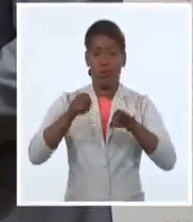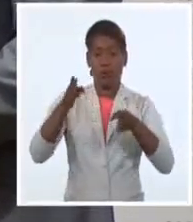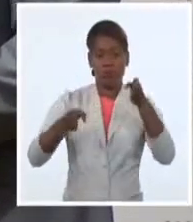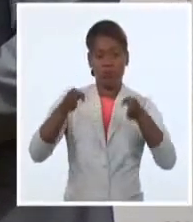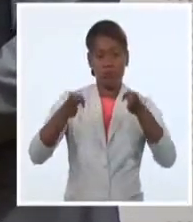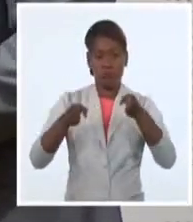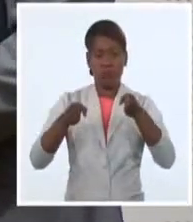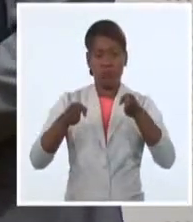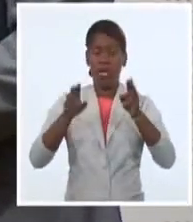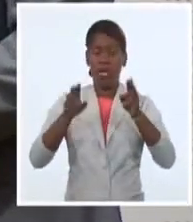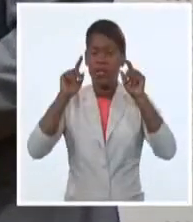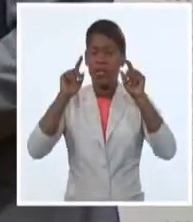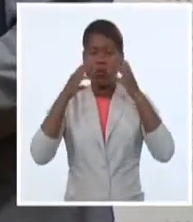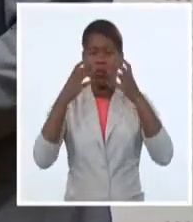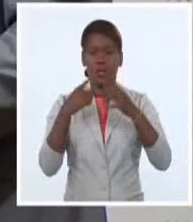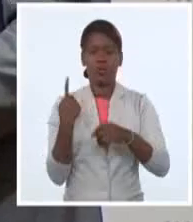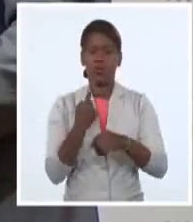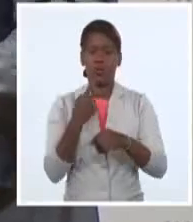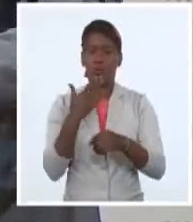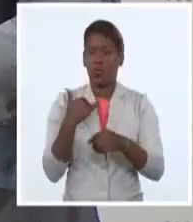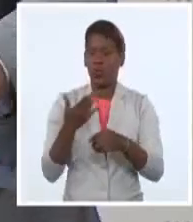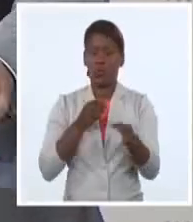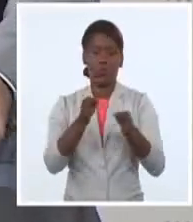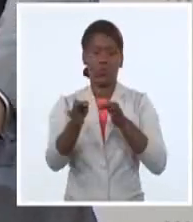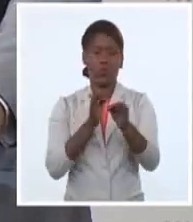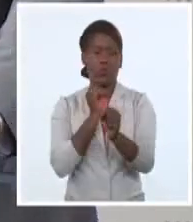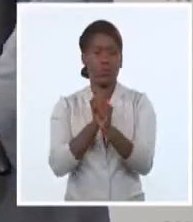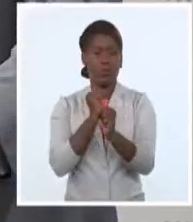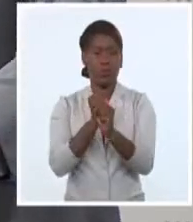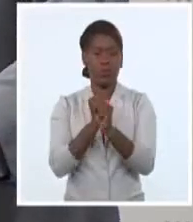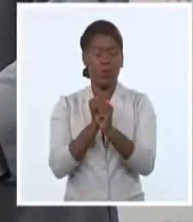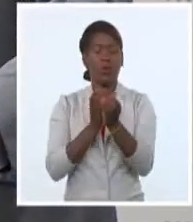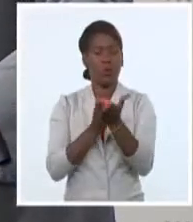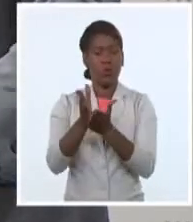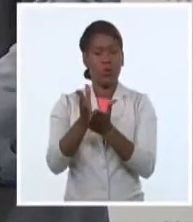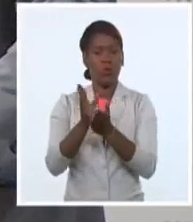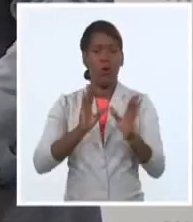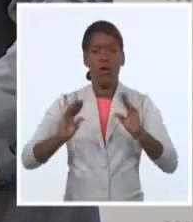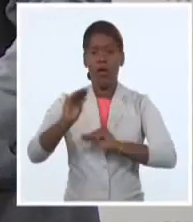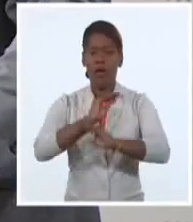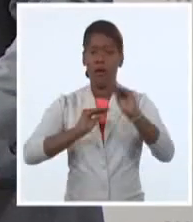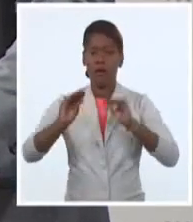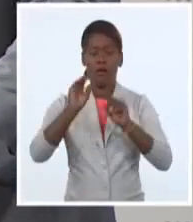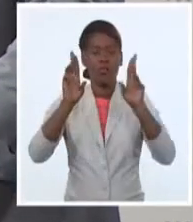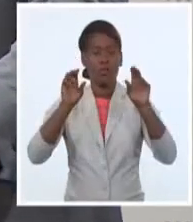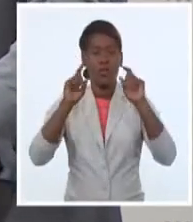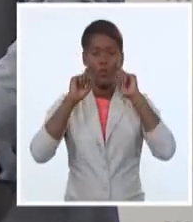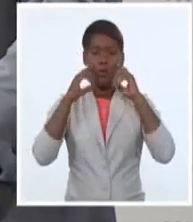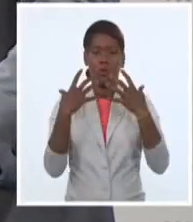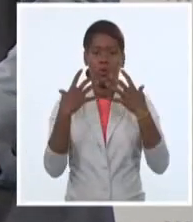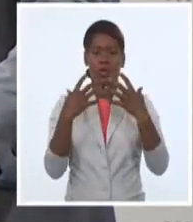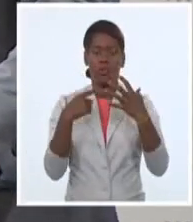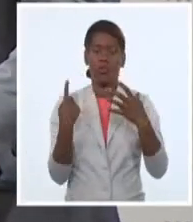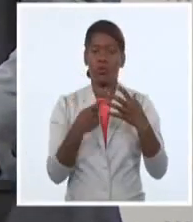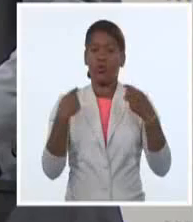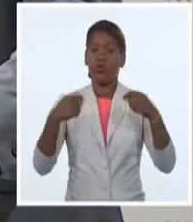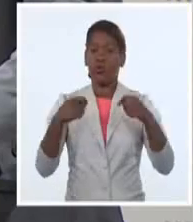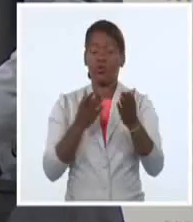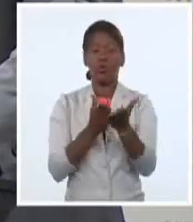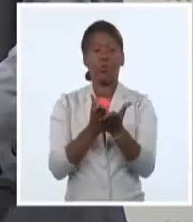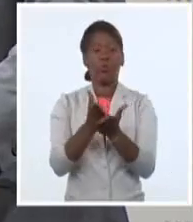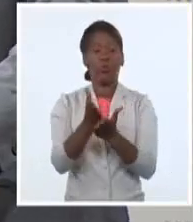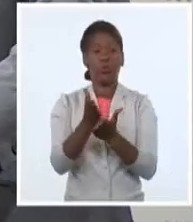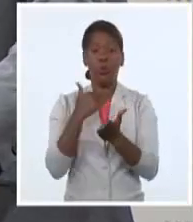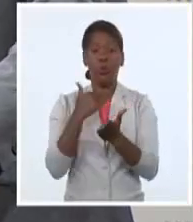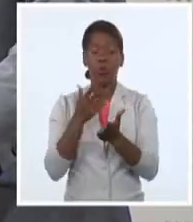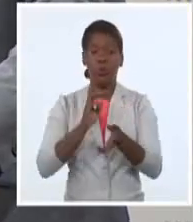hemos centrado nuestro trabajo y también para hablar sobre los temas hacia los cuales debemos dirigir los